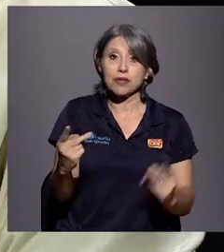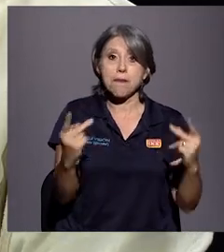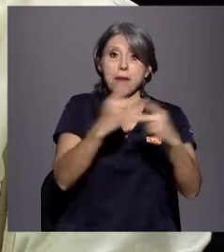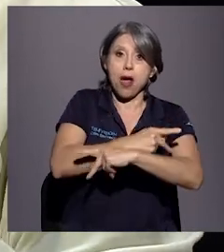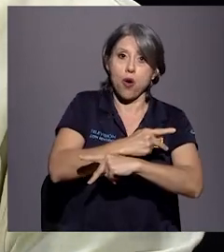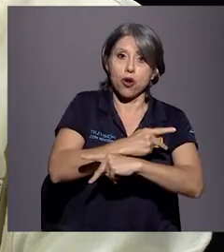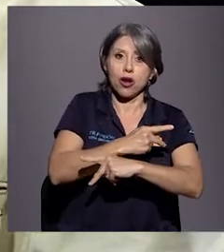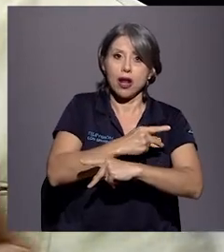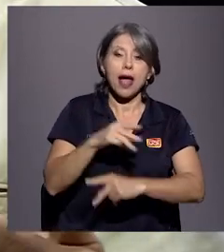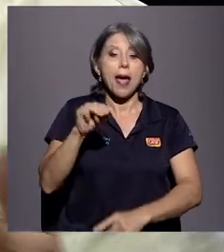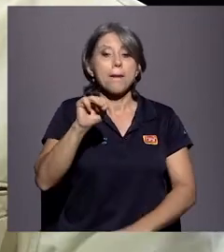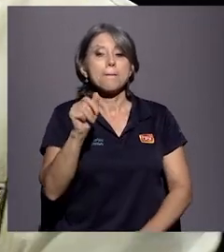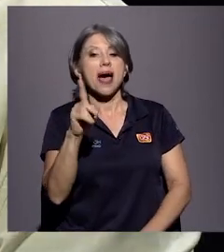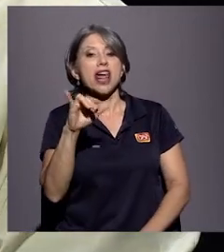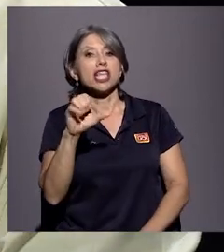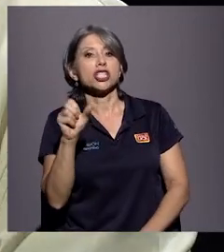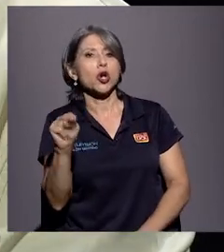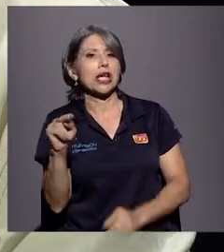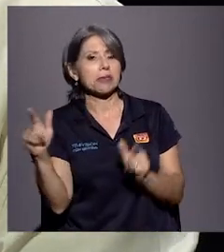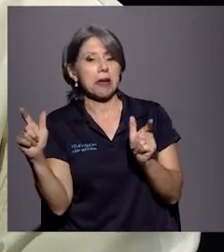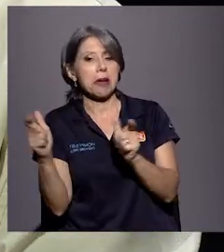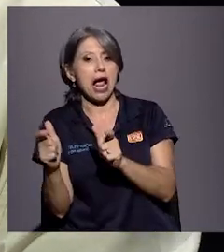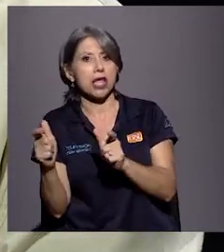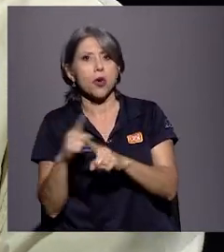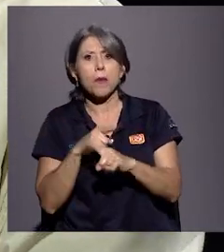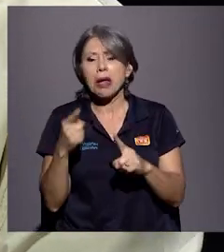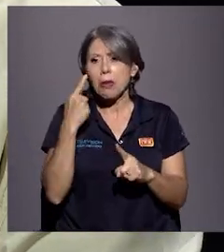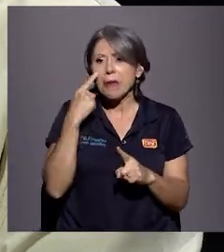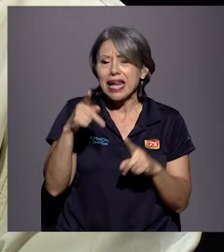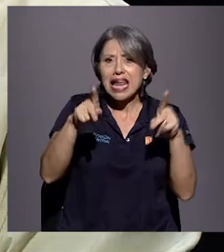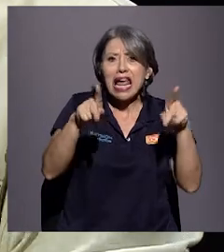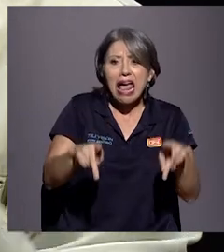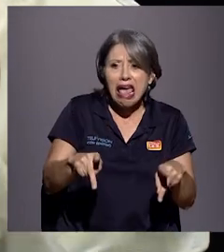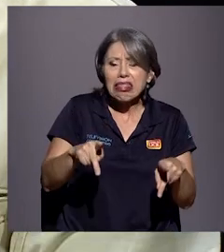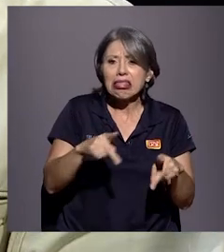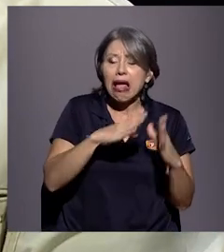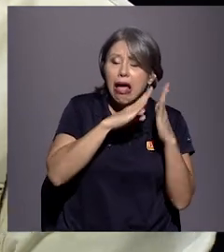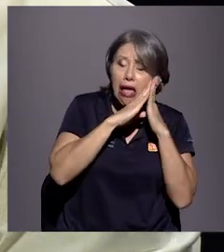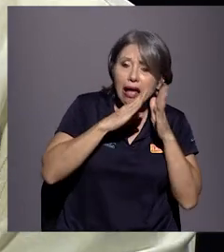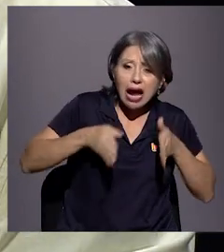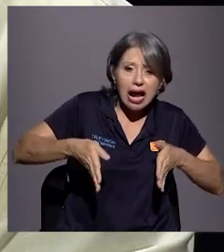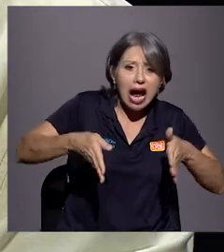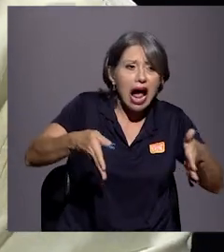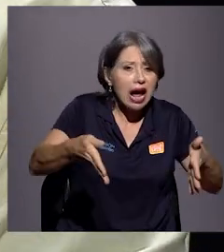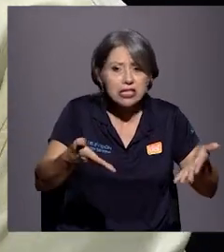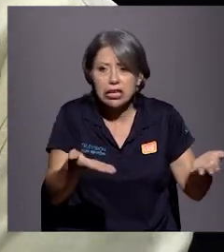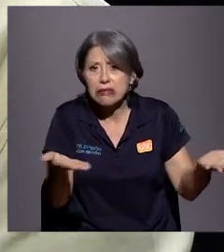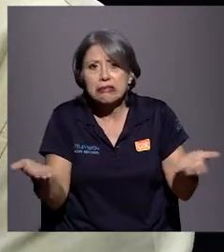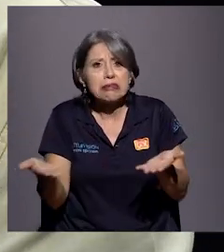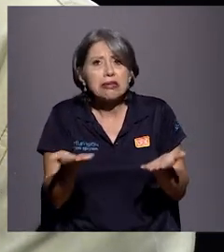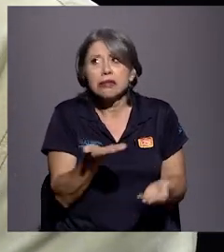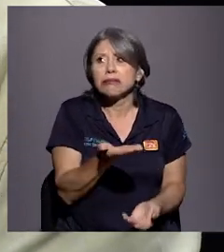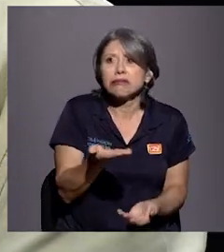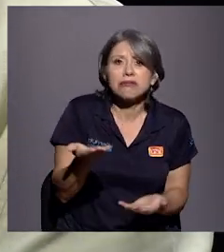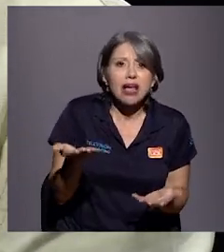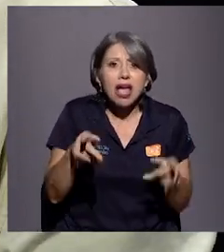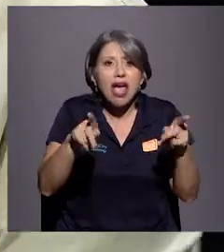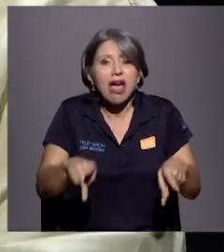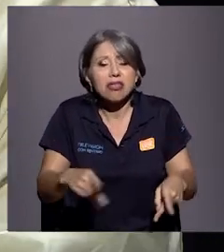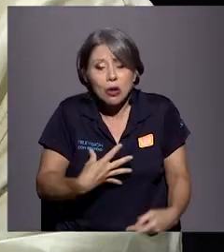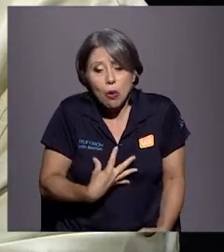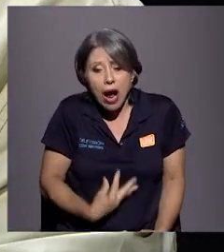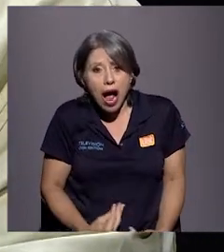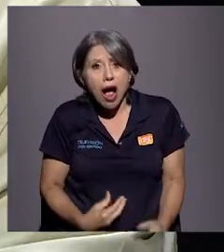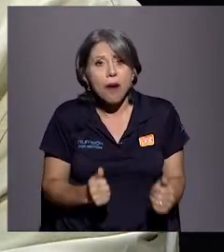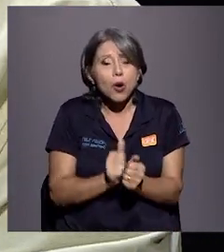una ciudad menor, digamos así, tanta gente en la calle, tanta gente con la droga, tanta gente con hambre, que es